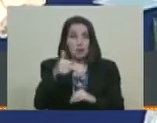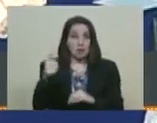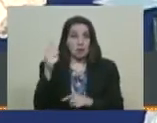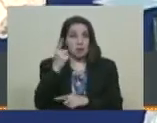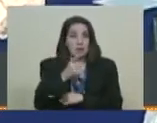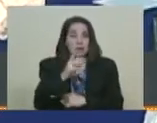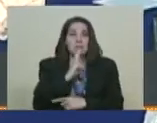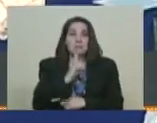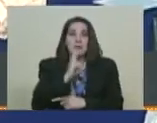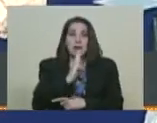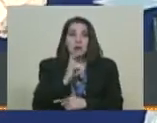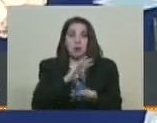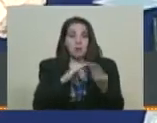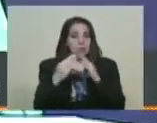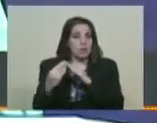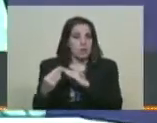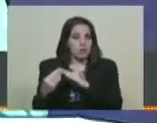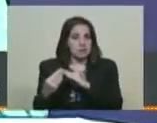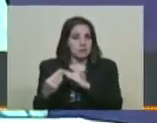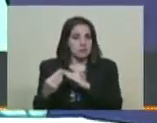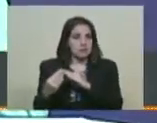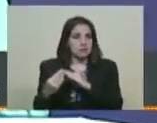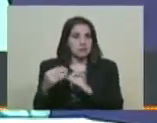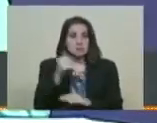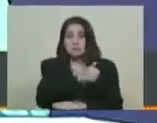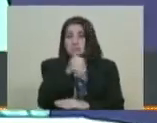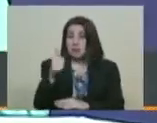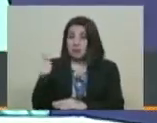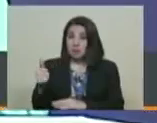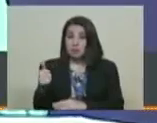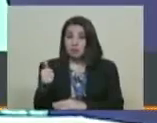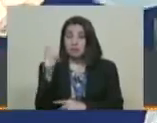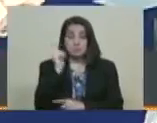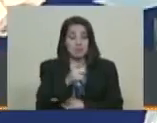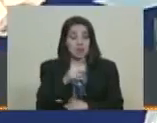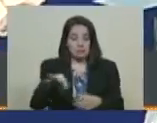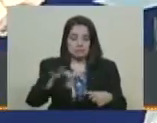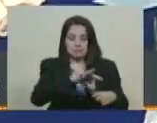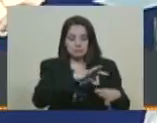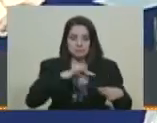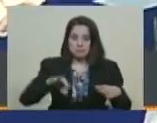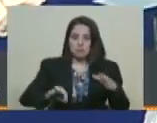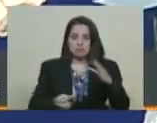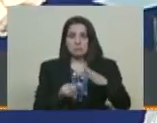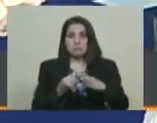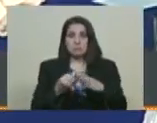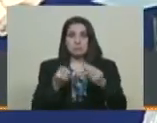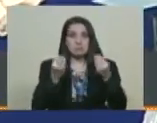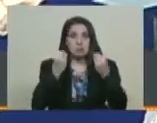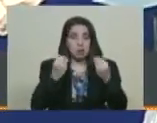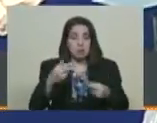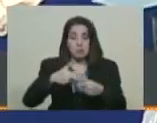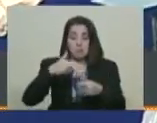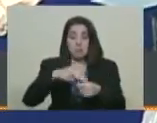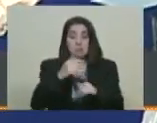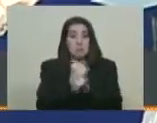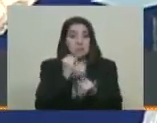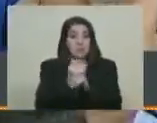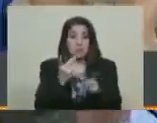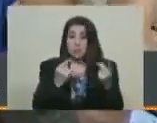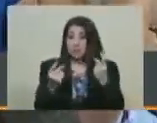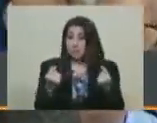banco comunal. Y cada comuna debe tener su granja de minería para el Petro y las criptomonedas.